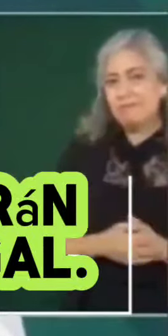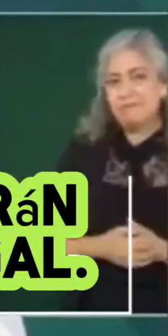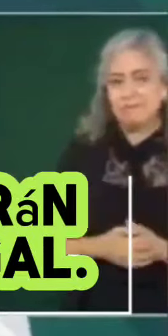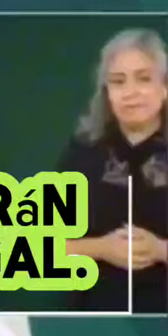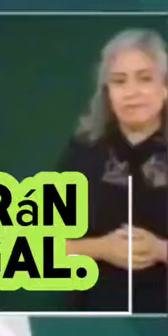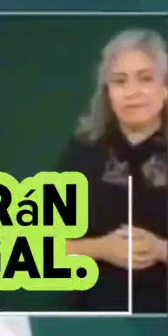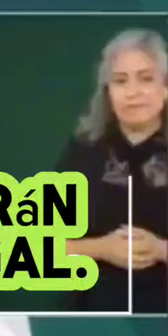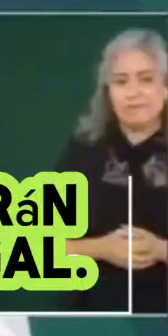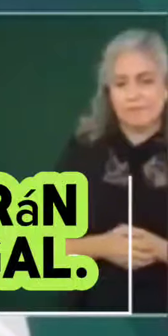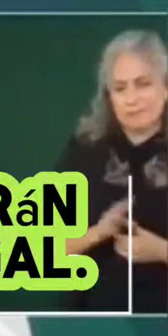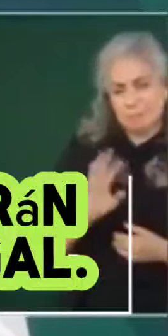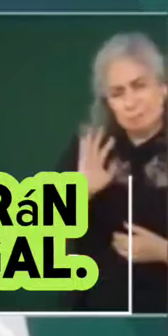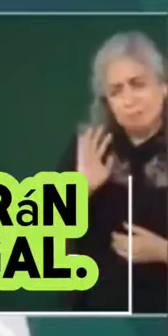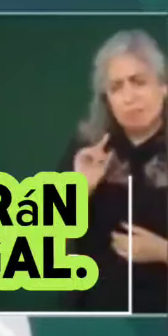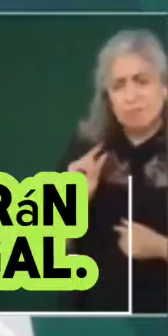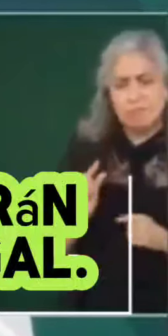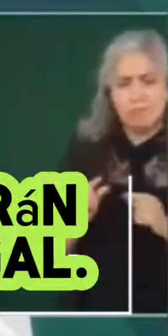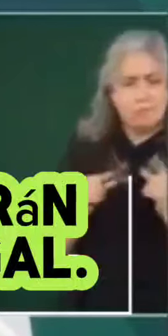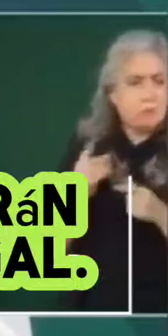Y ahí vamos a ir